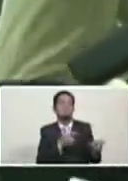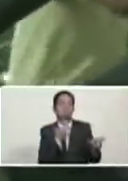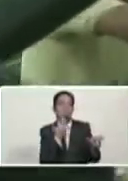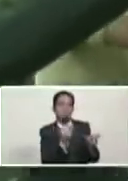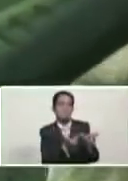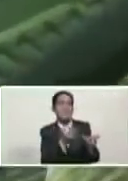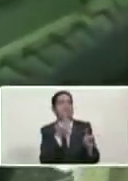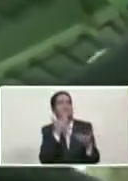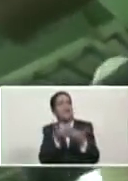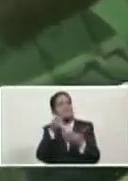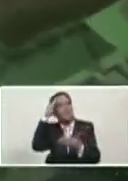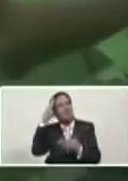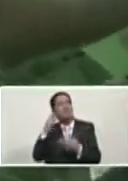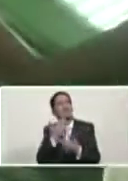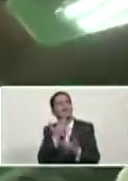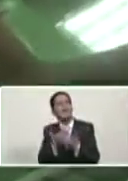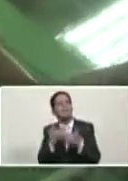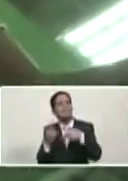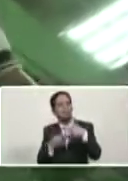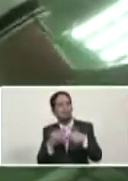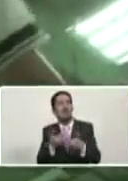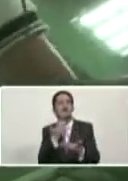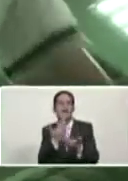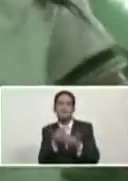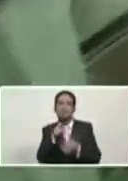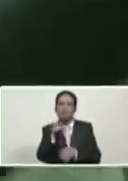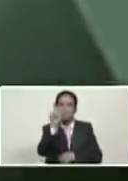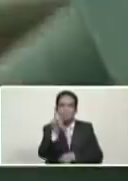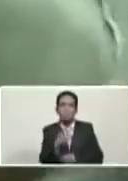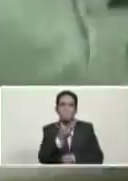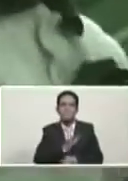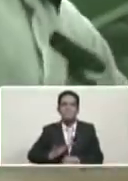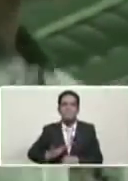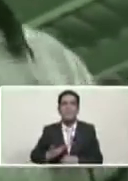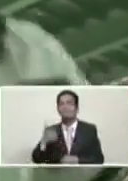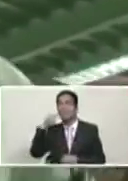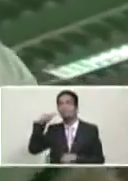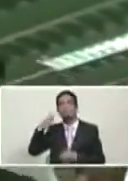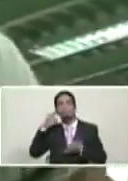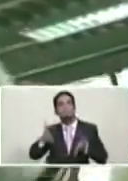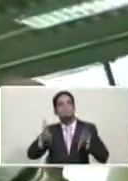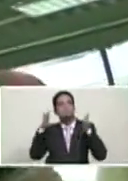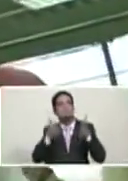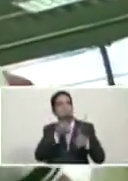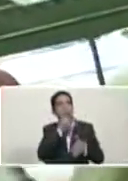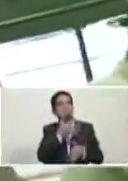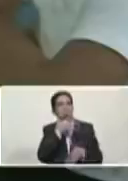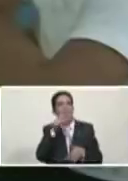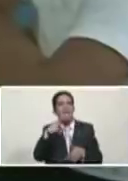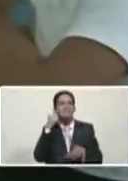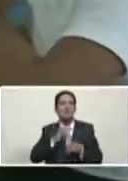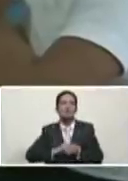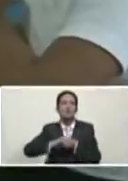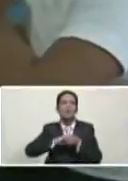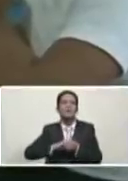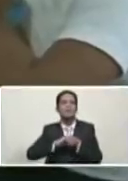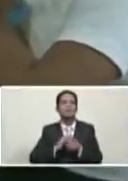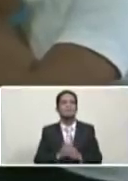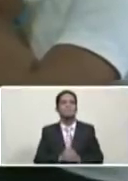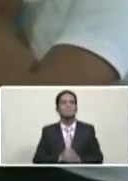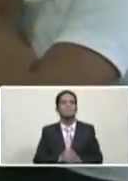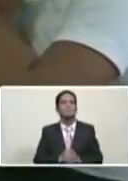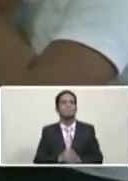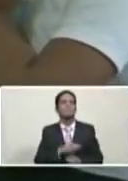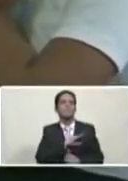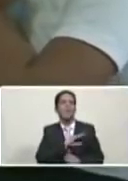a la revolución, a usted, señor presidente, contamos con estas instalaciones aquí en el estado de Trujillo. Tenemos dos, una en